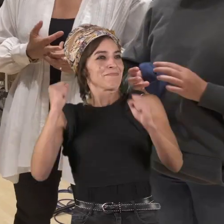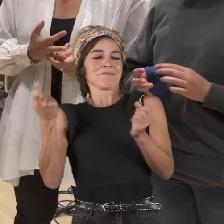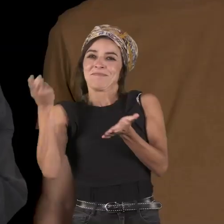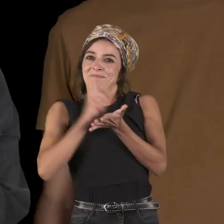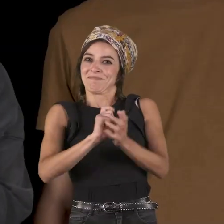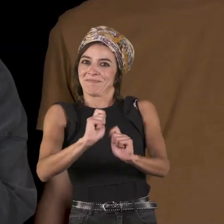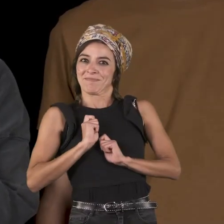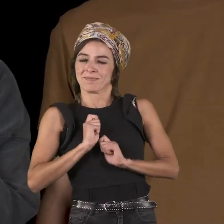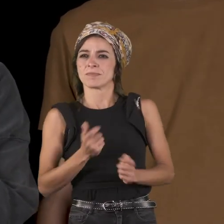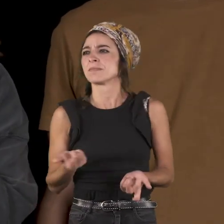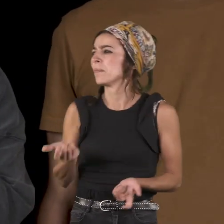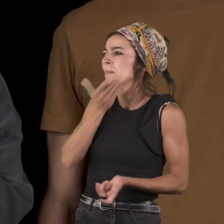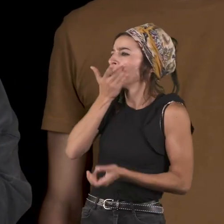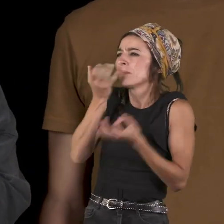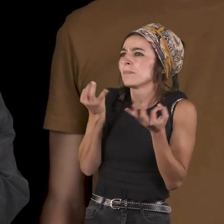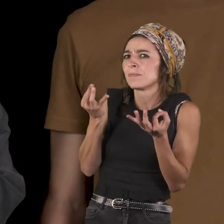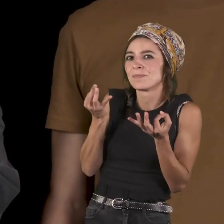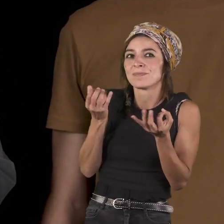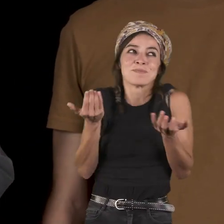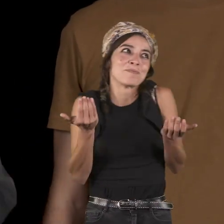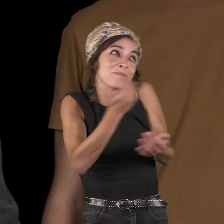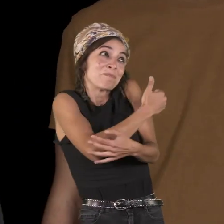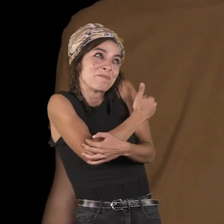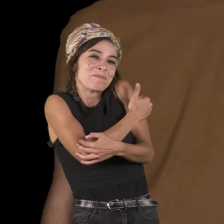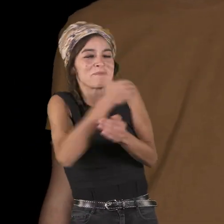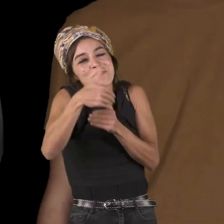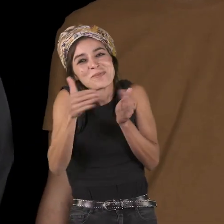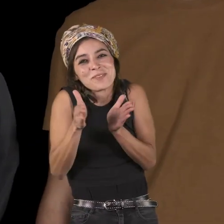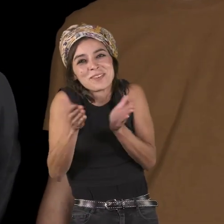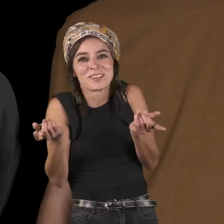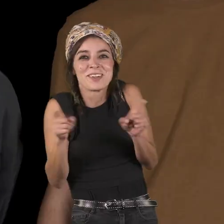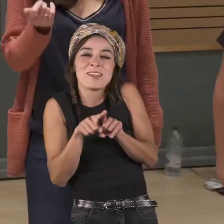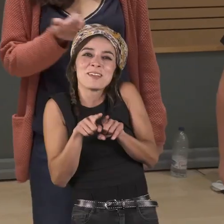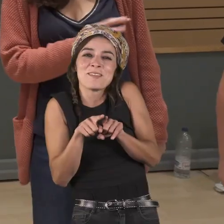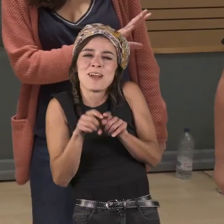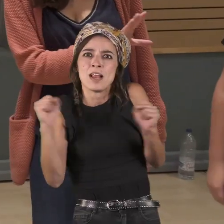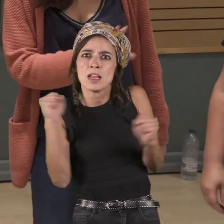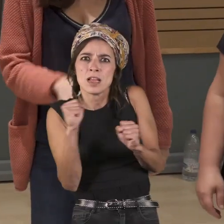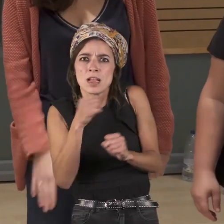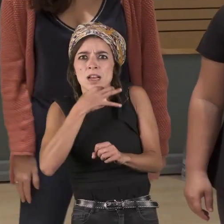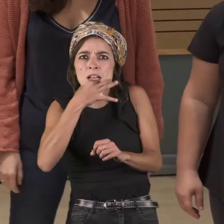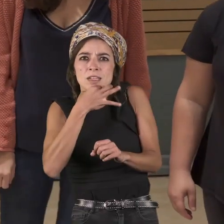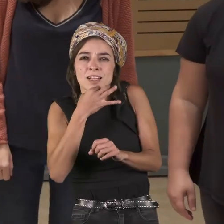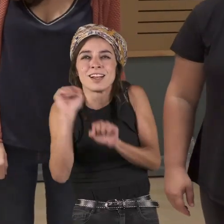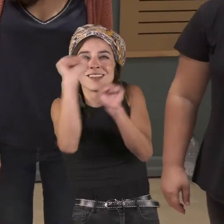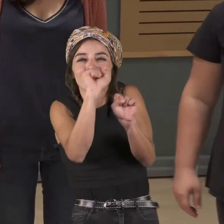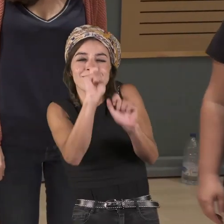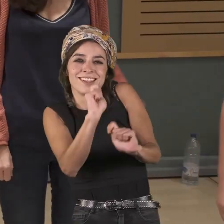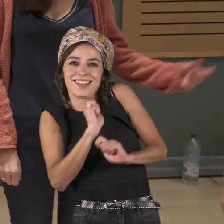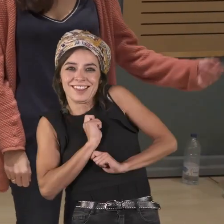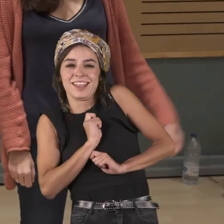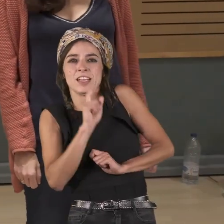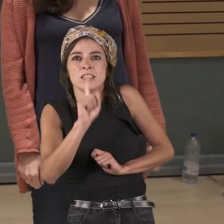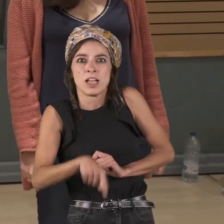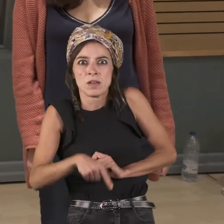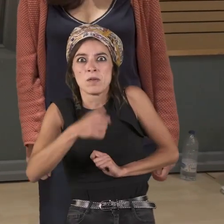bueltatzeko. Eta beroa, zer da? Bezakatzeko txoko bat. Neguko arratsalde utzetarako